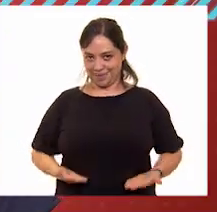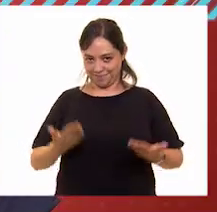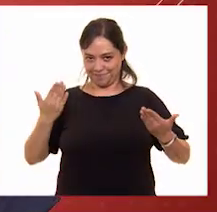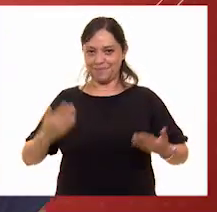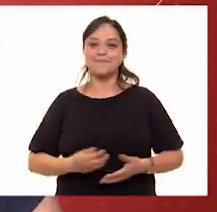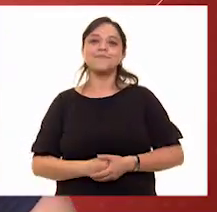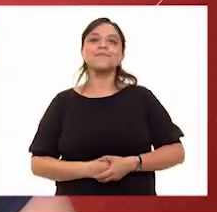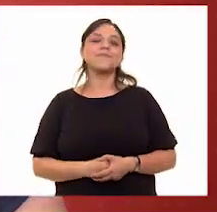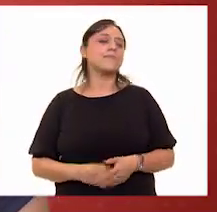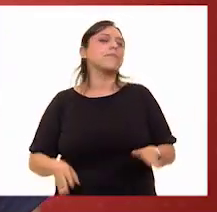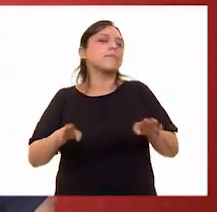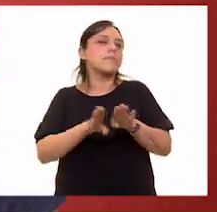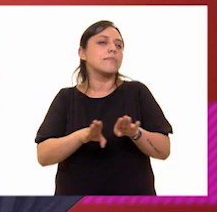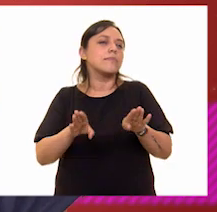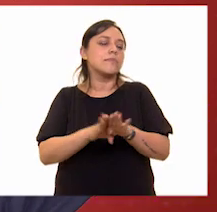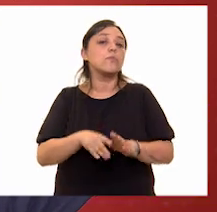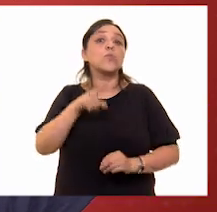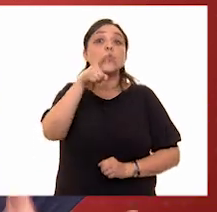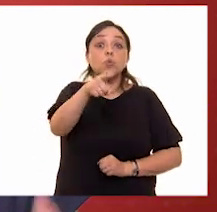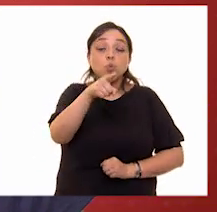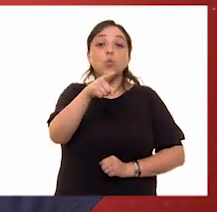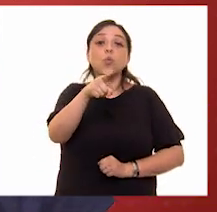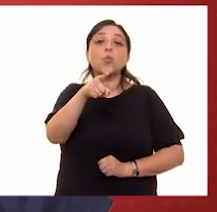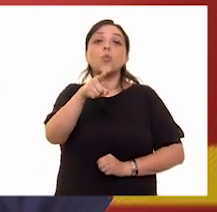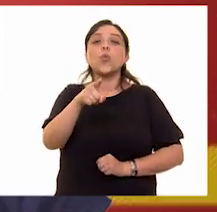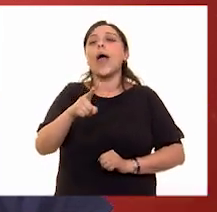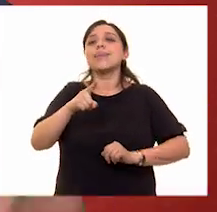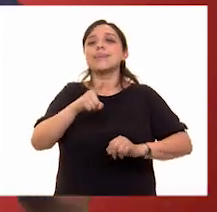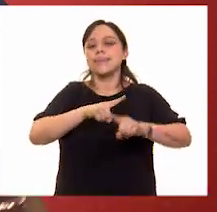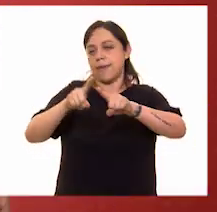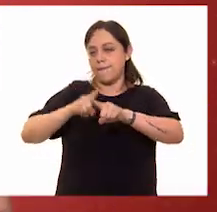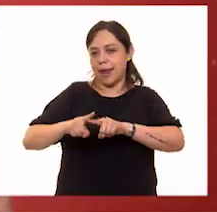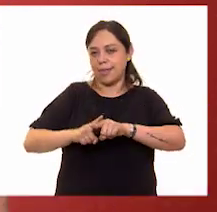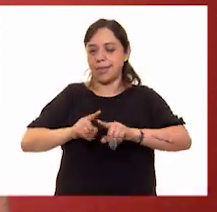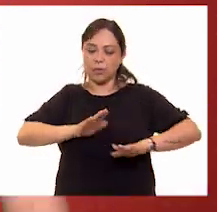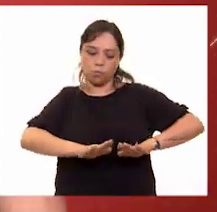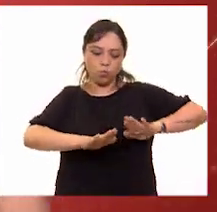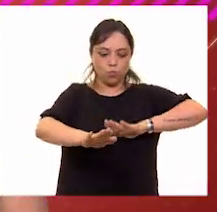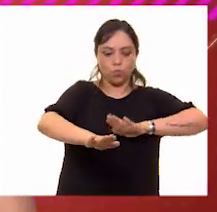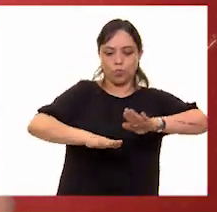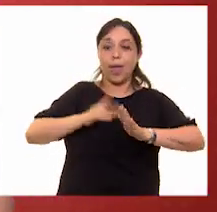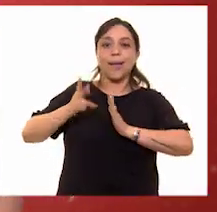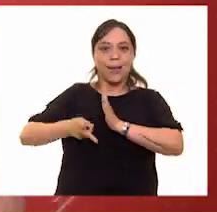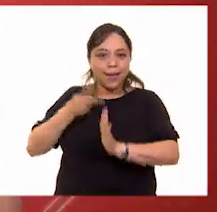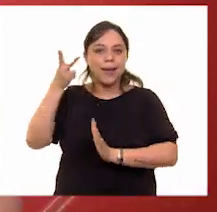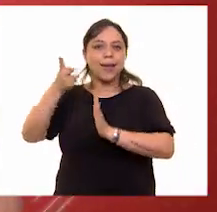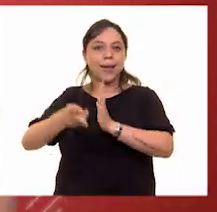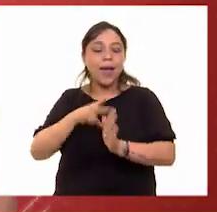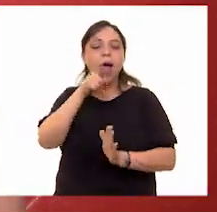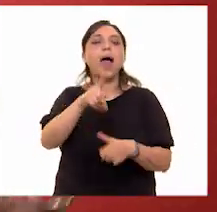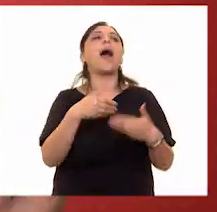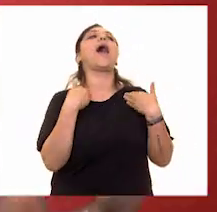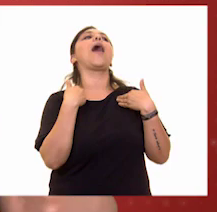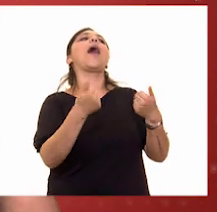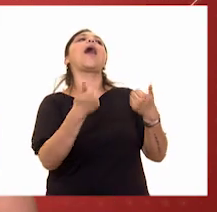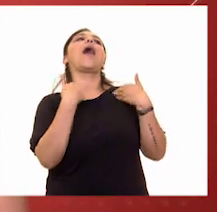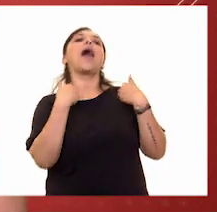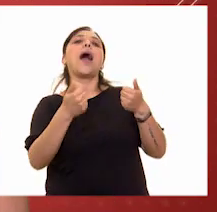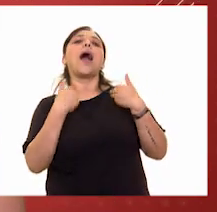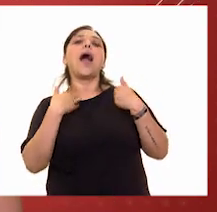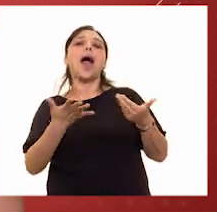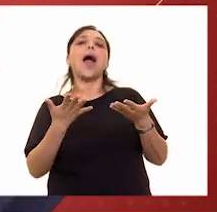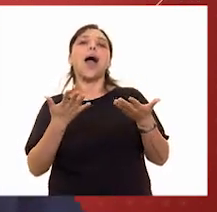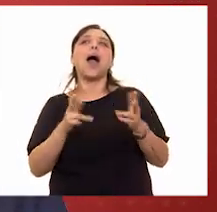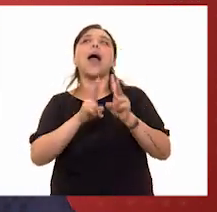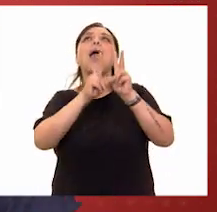Y consistirá en repetir continuamente diversos pasos. Así comprenderás por qué llamamos a esta lección poniéndonos